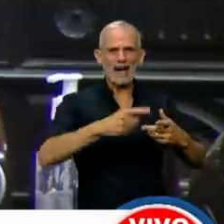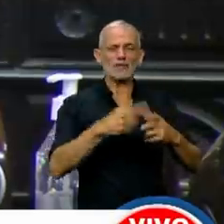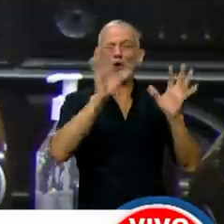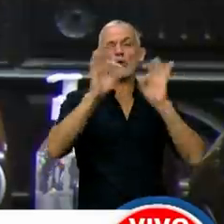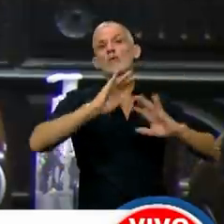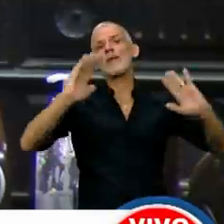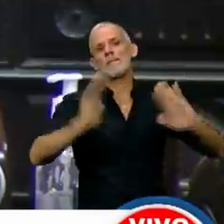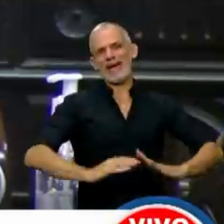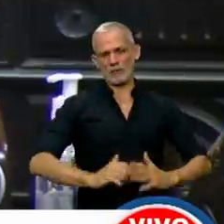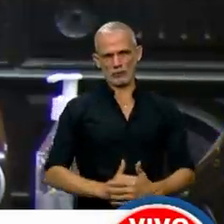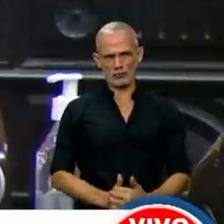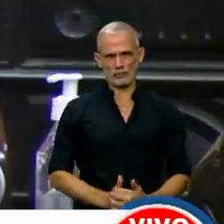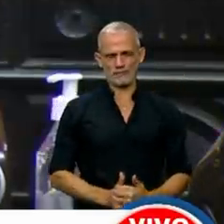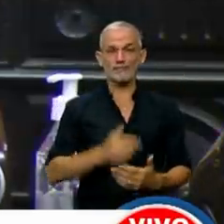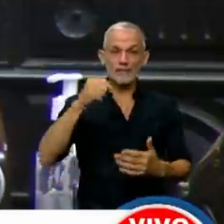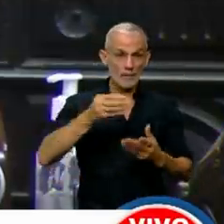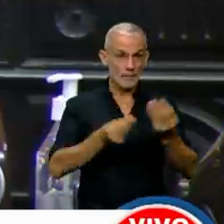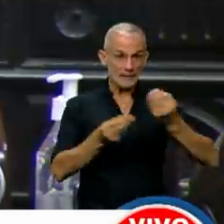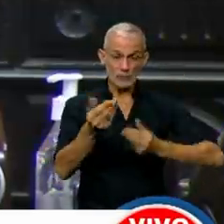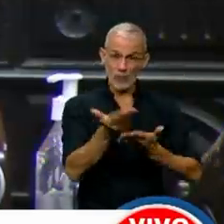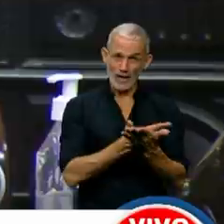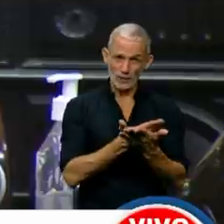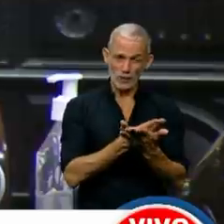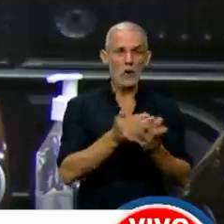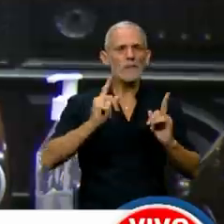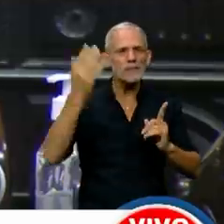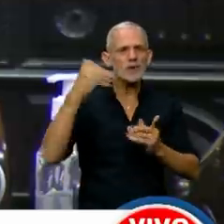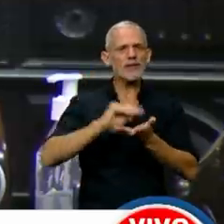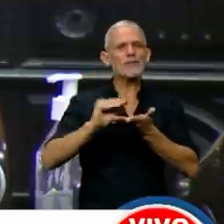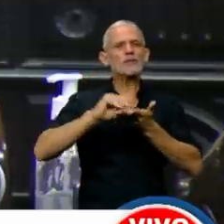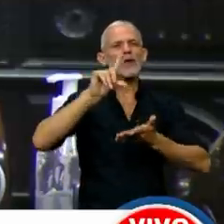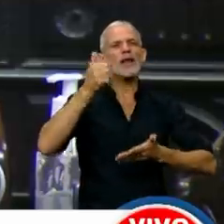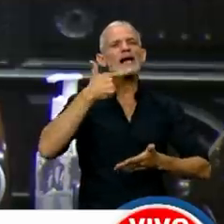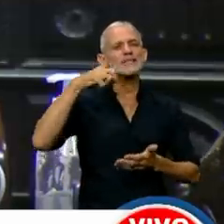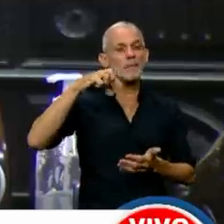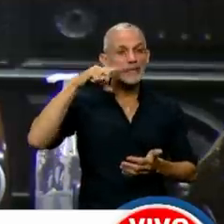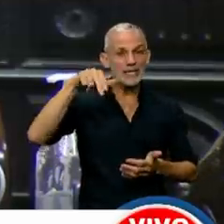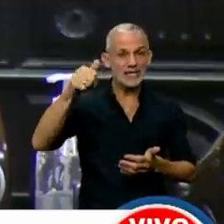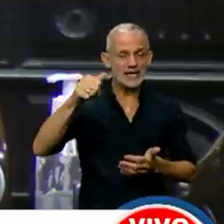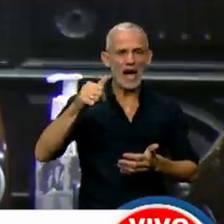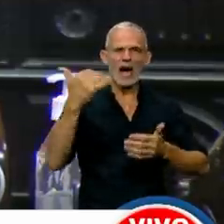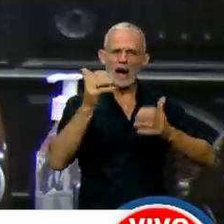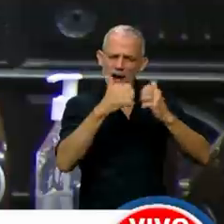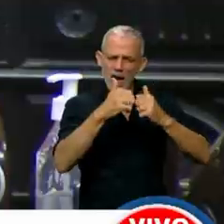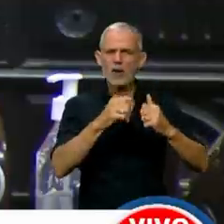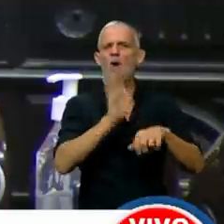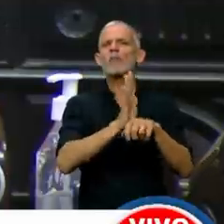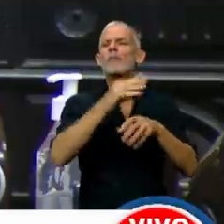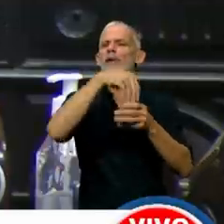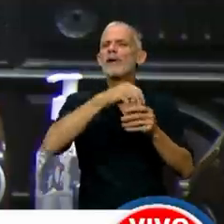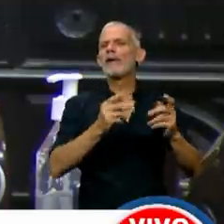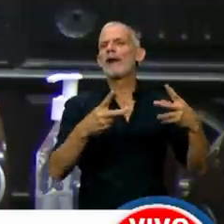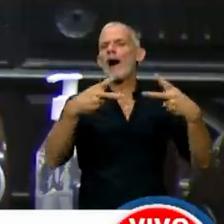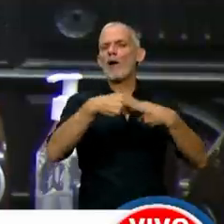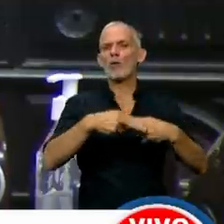oportunidades este presupuesto como lo dijo el diputado la espina esconde un gran ajuste pero no dan